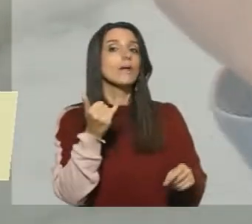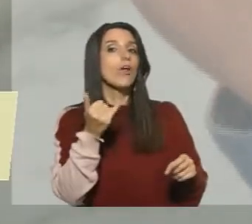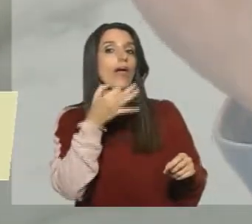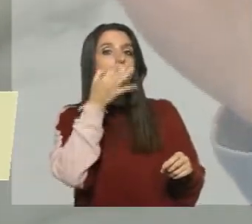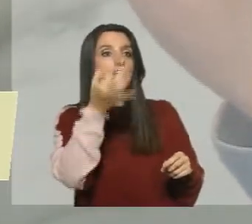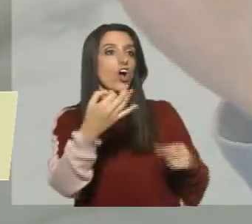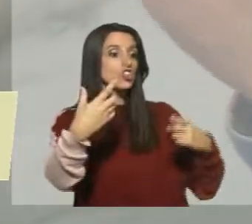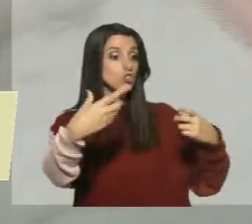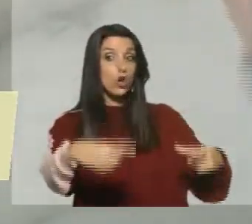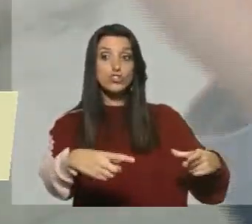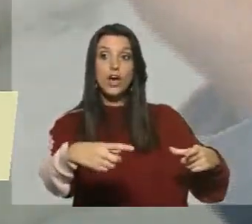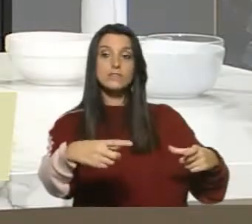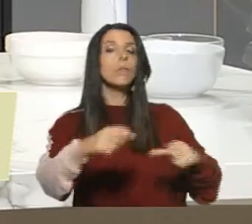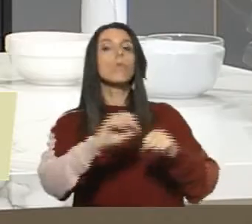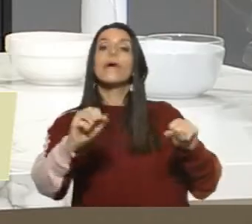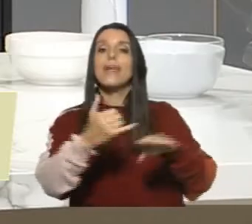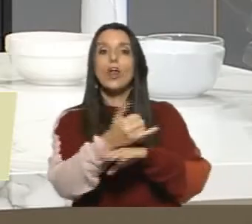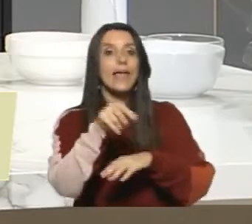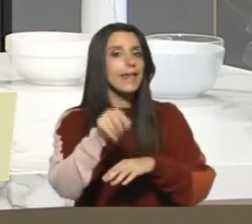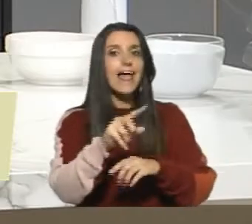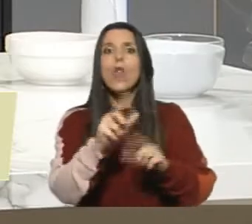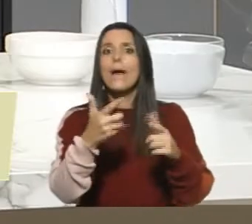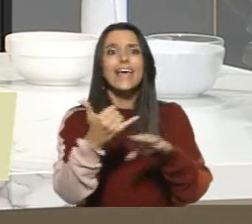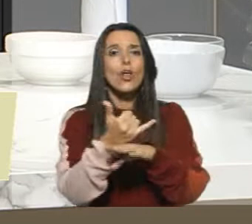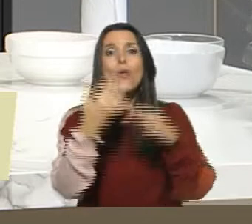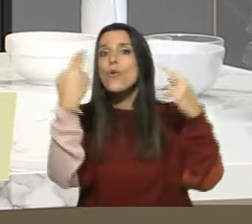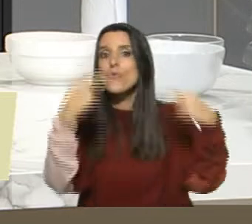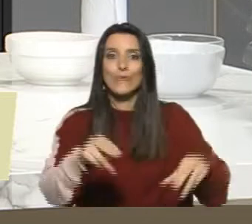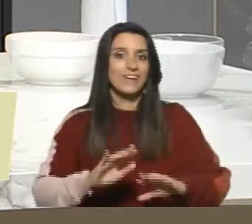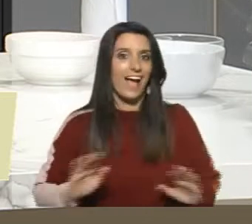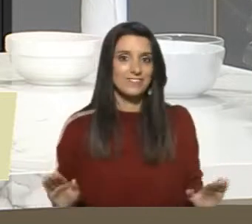tortas que son que pueden fallar. Esta es de esas que no te va a fallar.